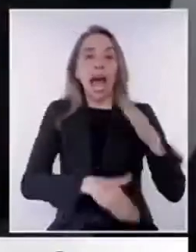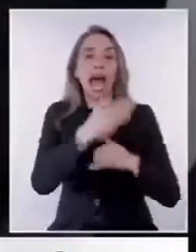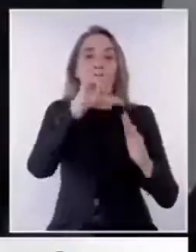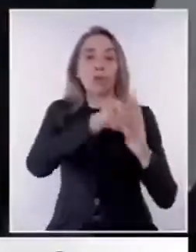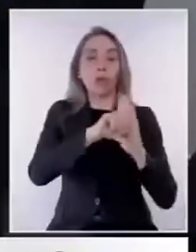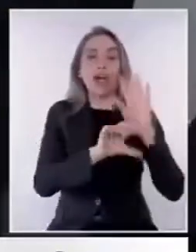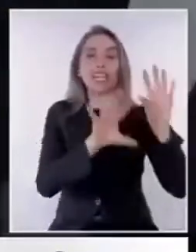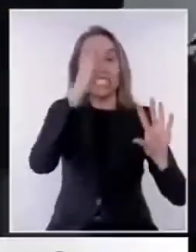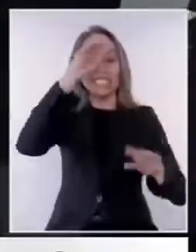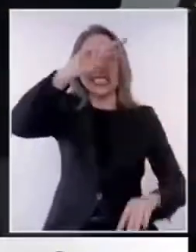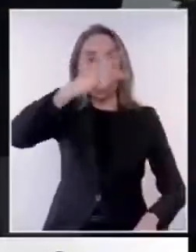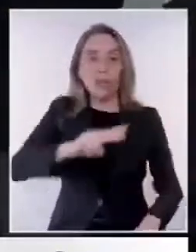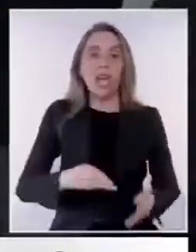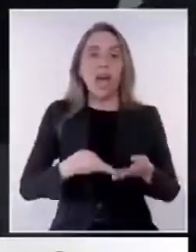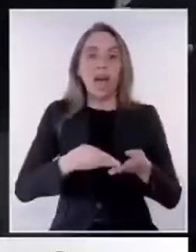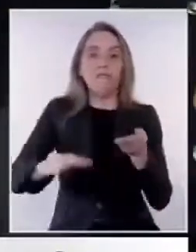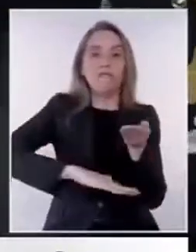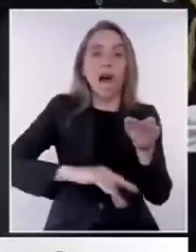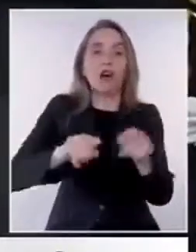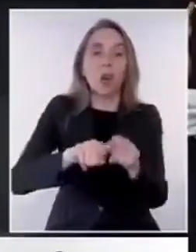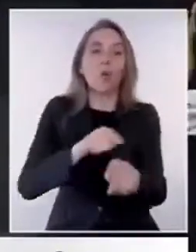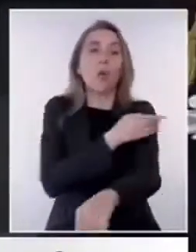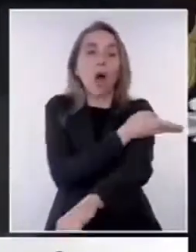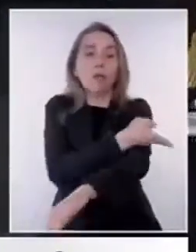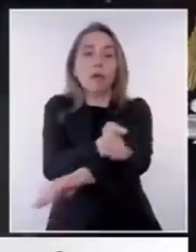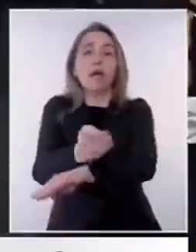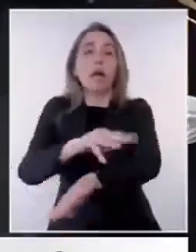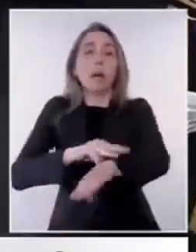15 días, los buques salían a navegar igual. La Marina